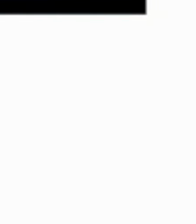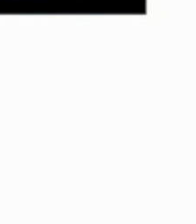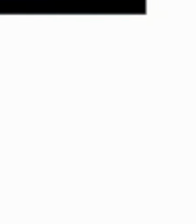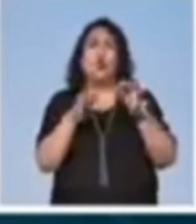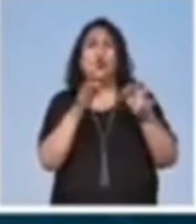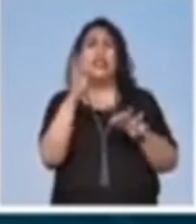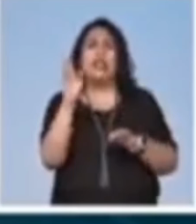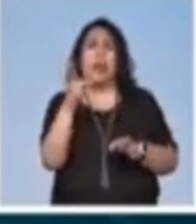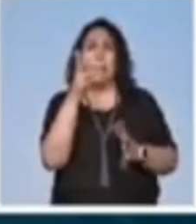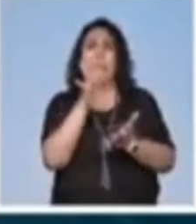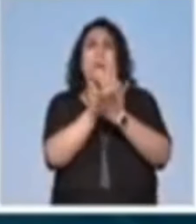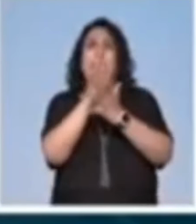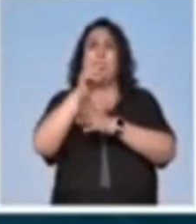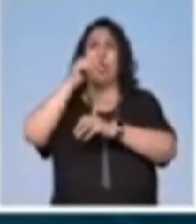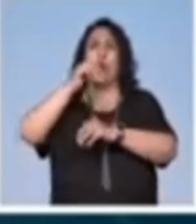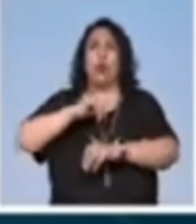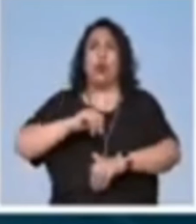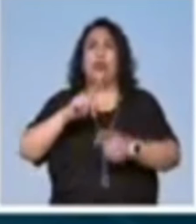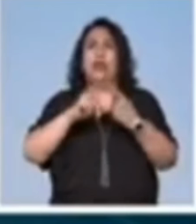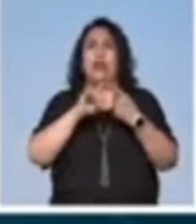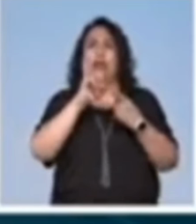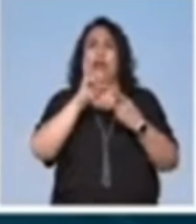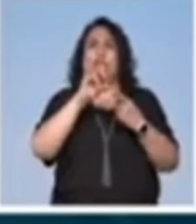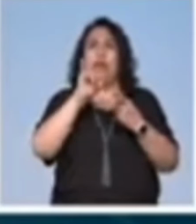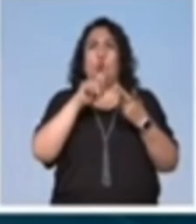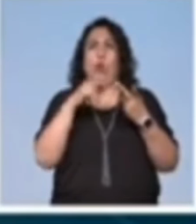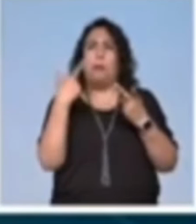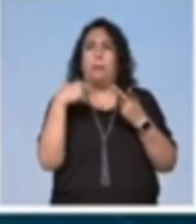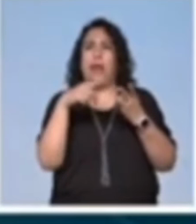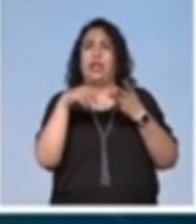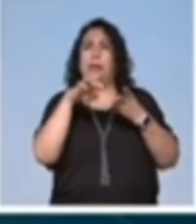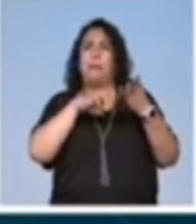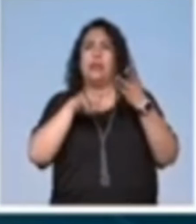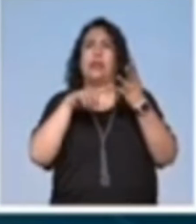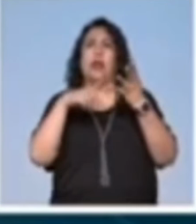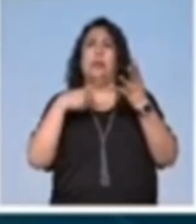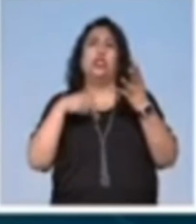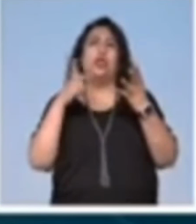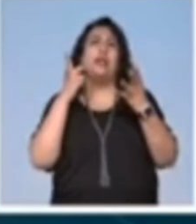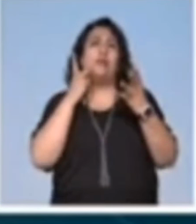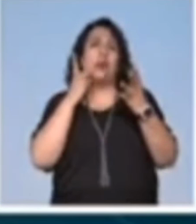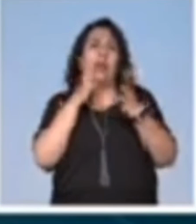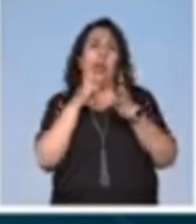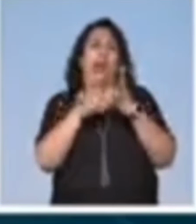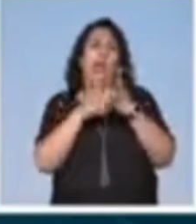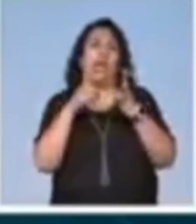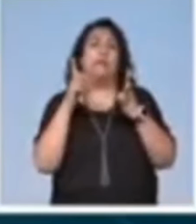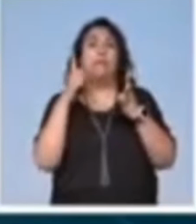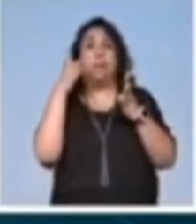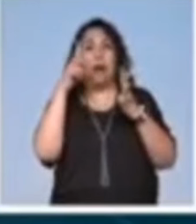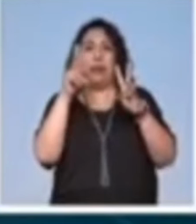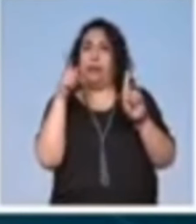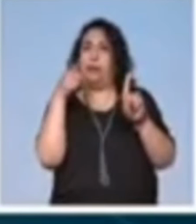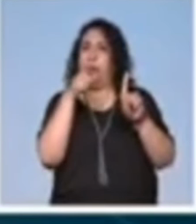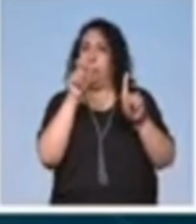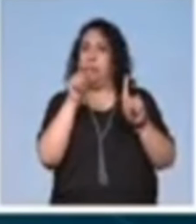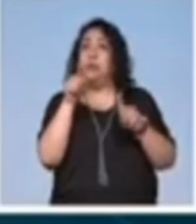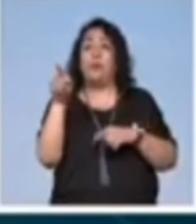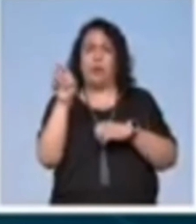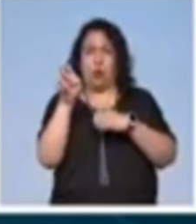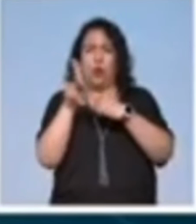donde participarán autoridades del INDAUTOR, académicos, empresarios y legisladores para hablar de este tema. Europa tiene ya